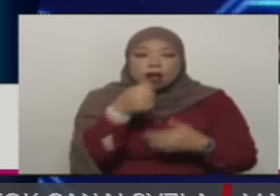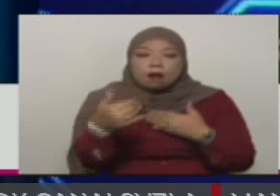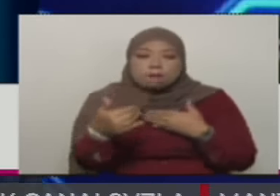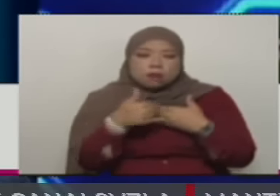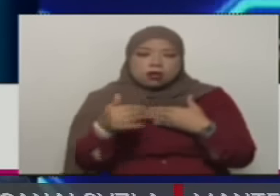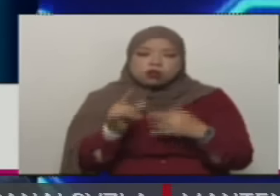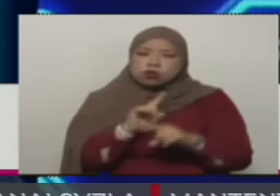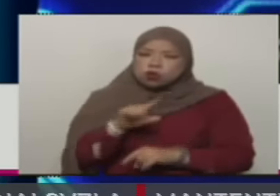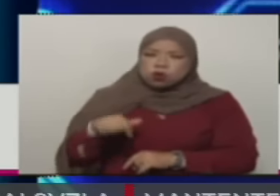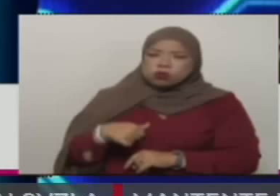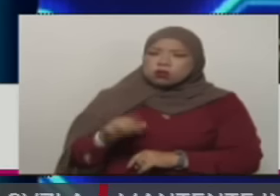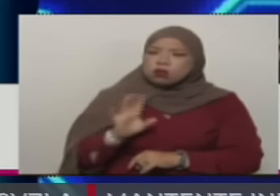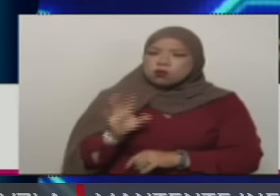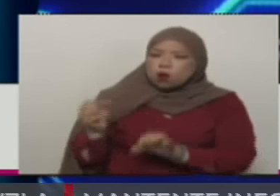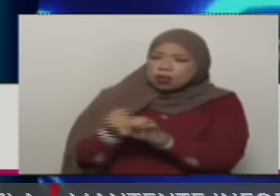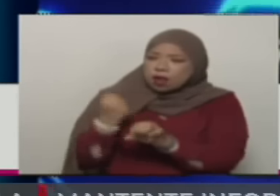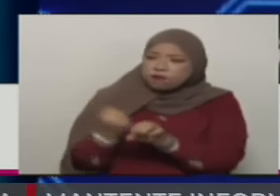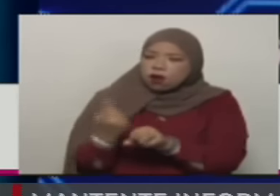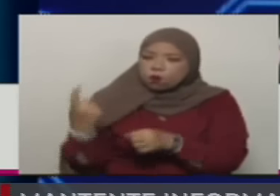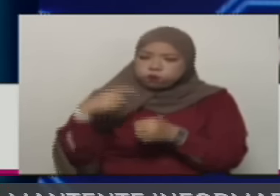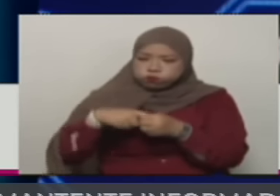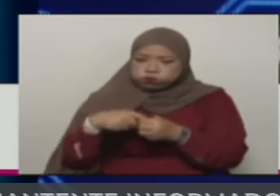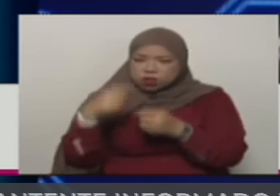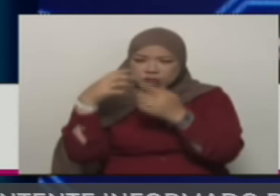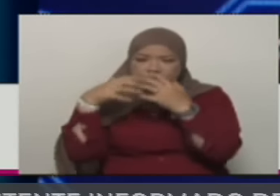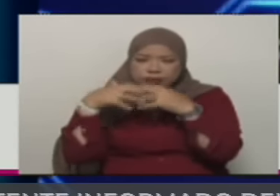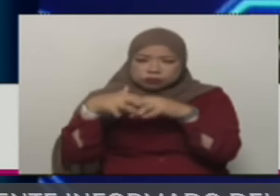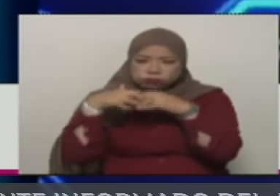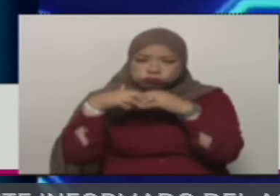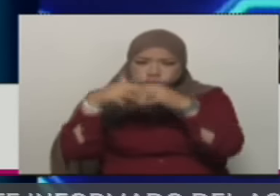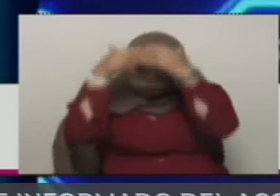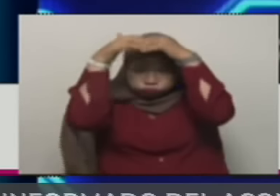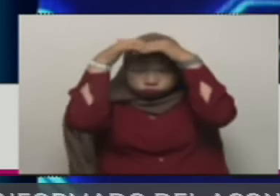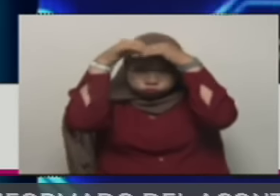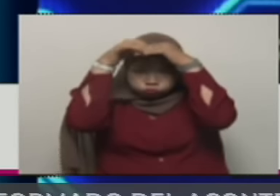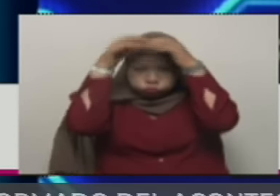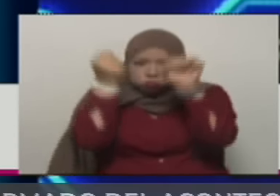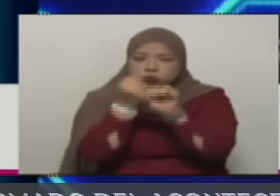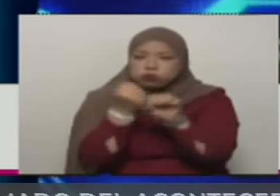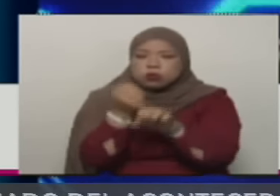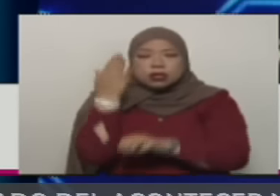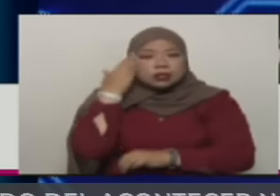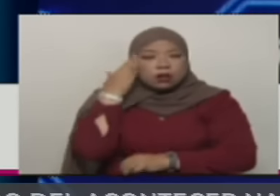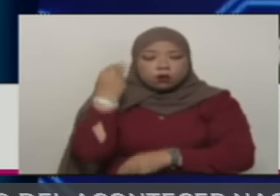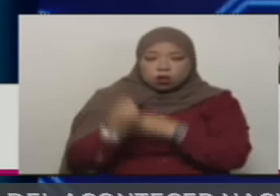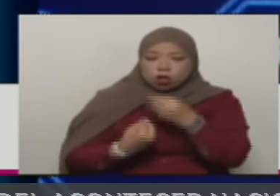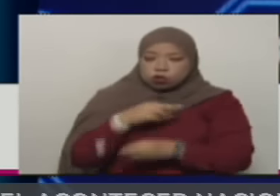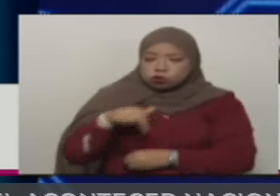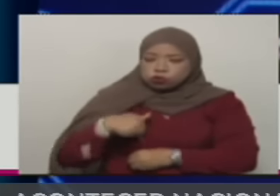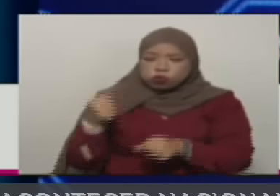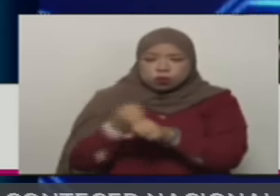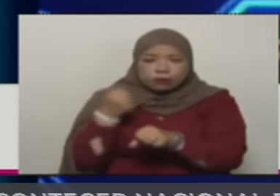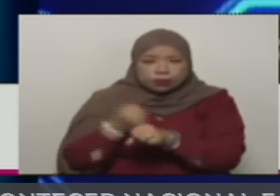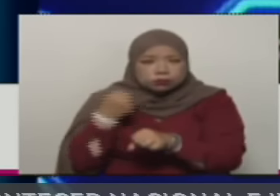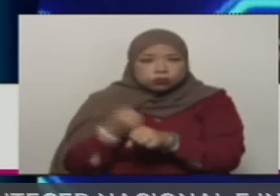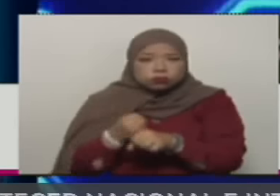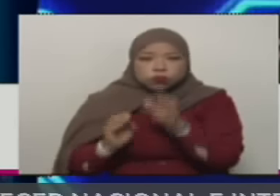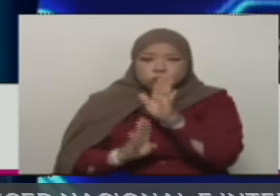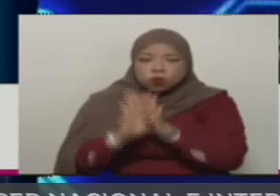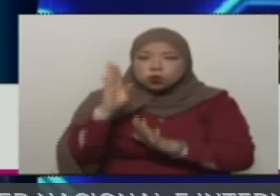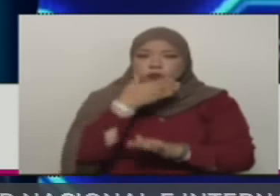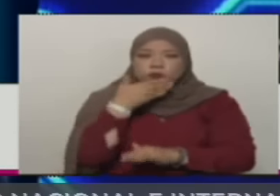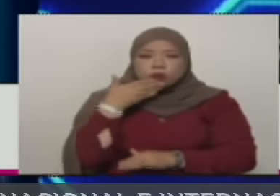Acá nosotros con nuestro trabajo, y los inversionistas de Estados Unidos y de Europa saben que están aquí, que van a seguir aquí